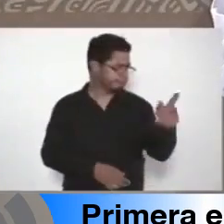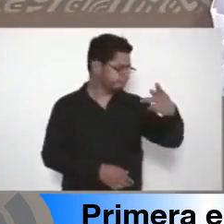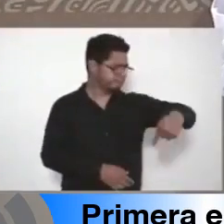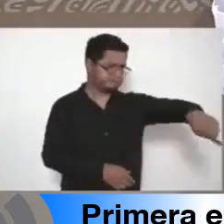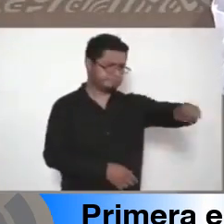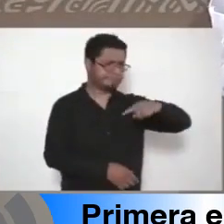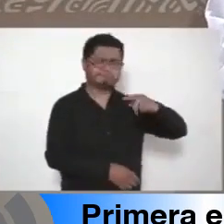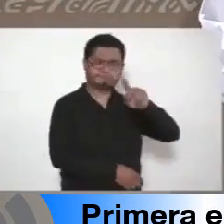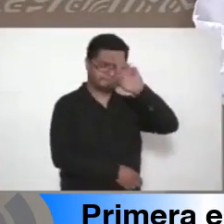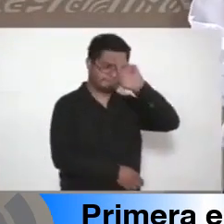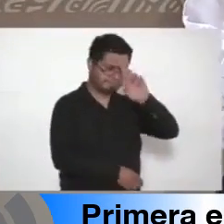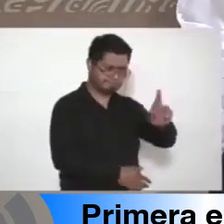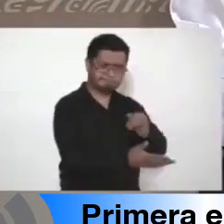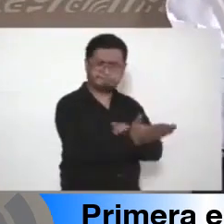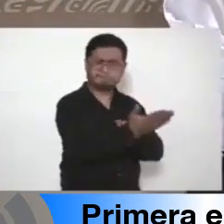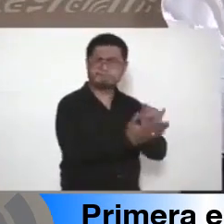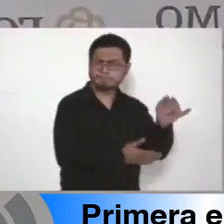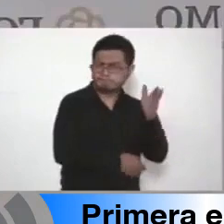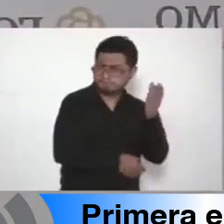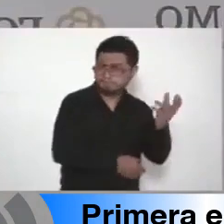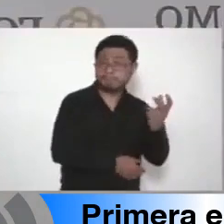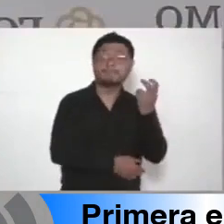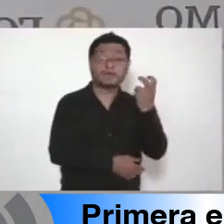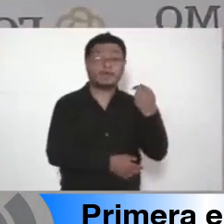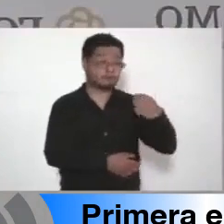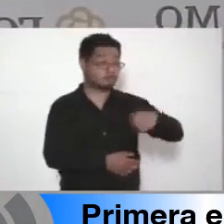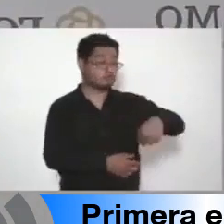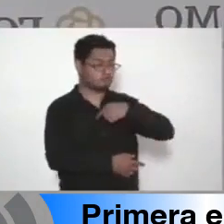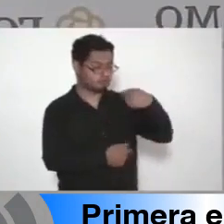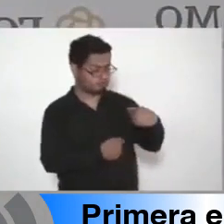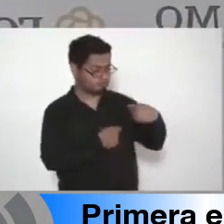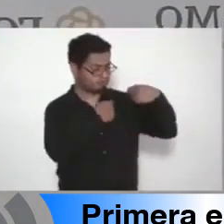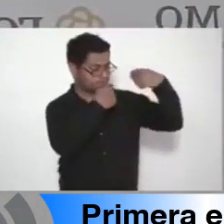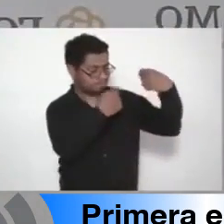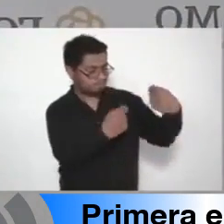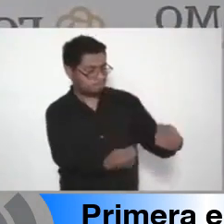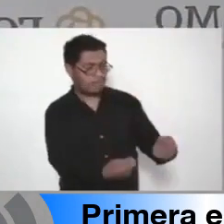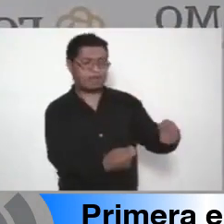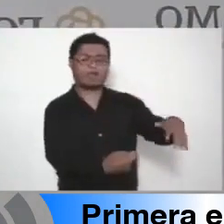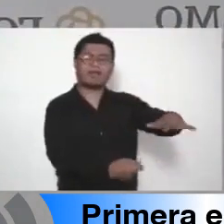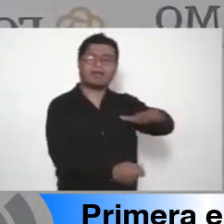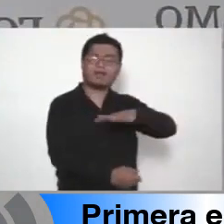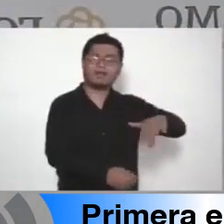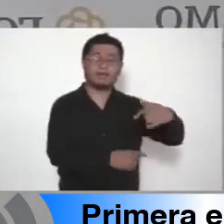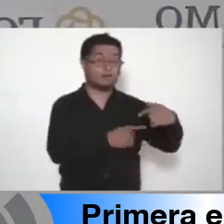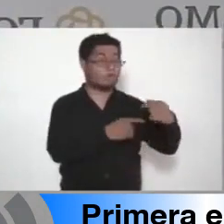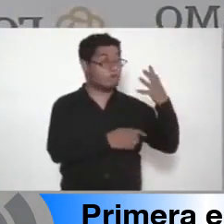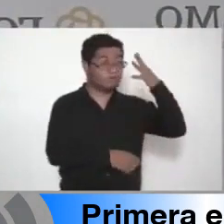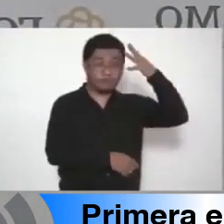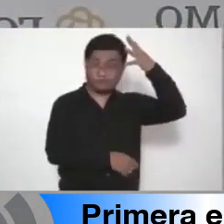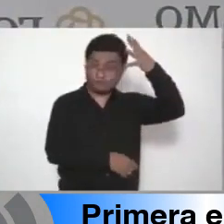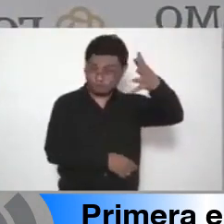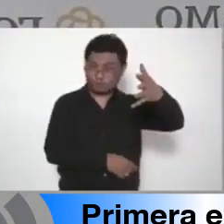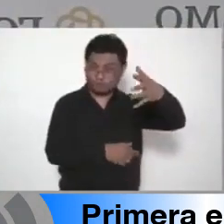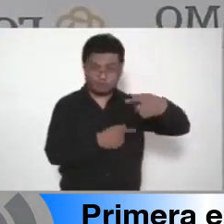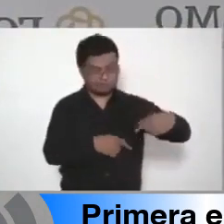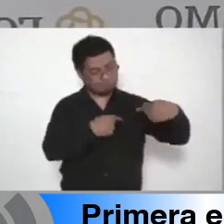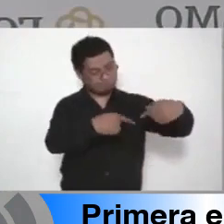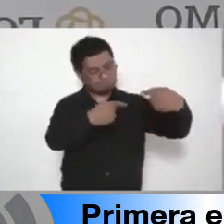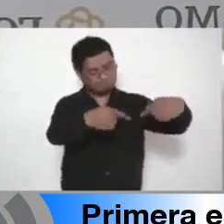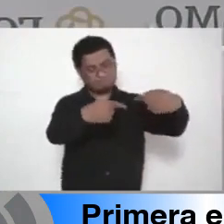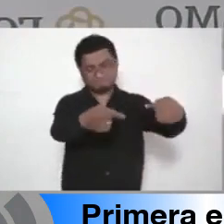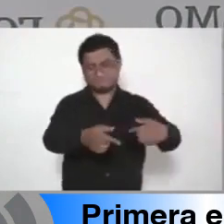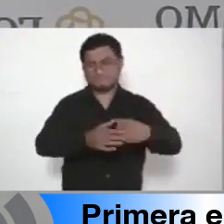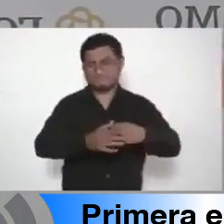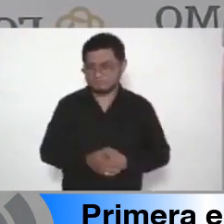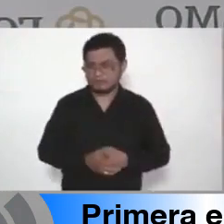vamos también a dejar como herencia, como legado para las nuevas generaciones. No